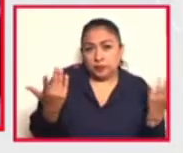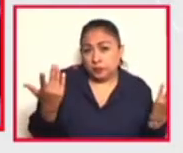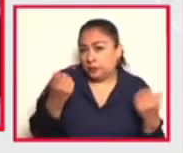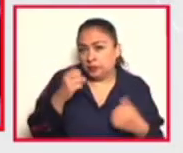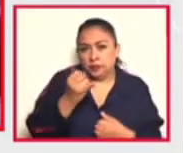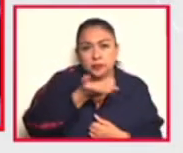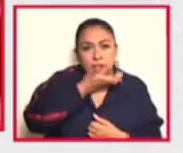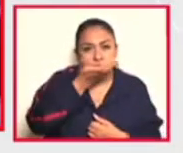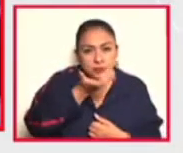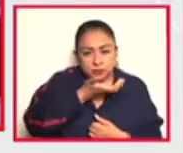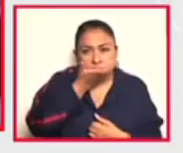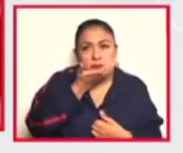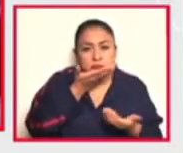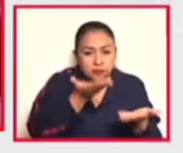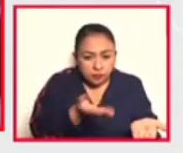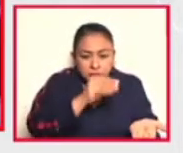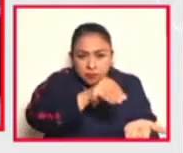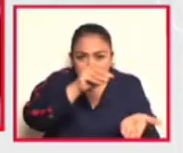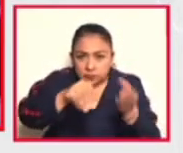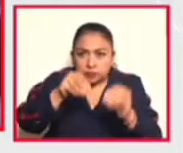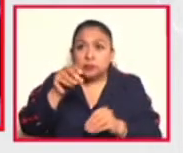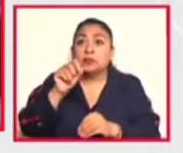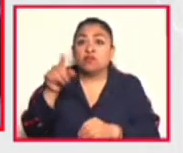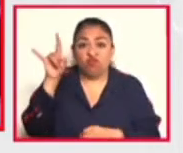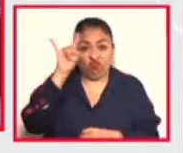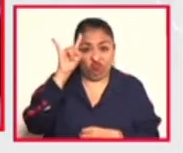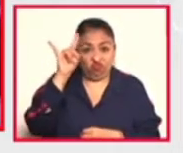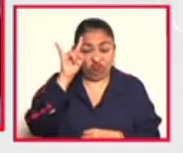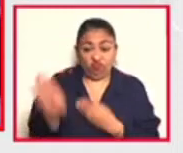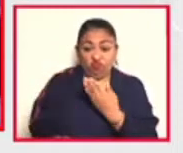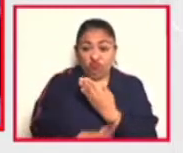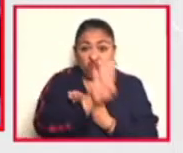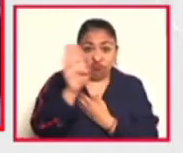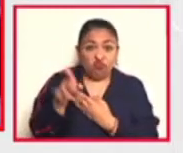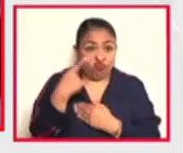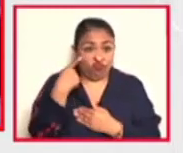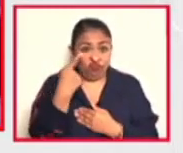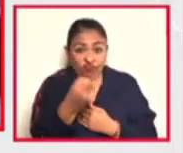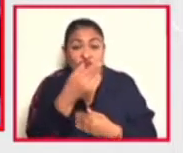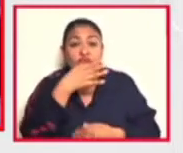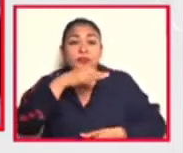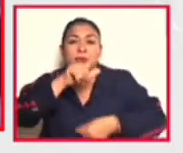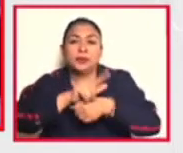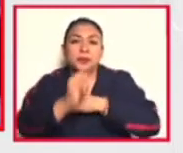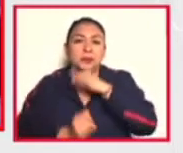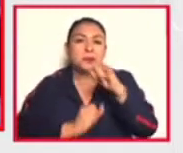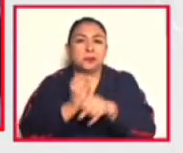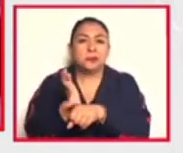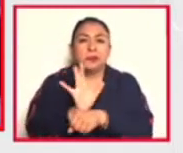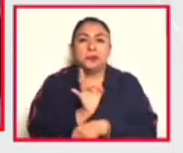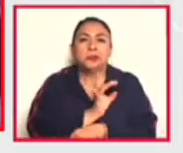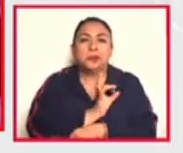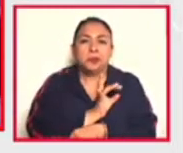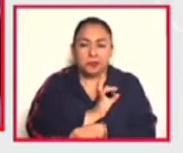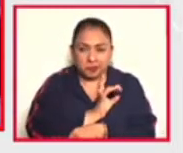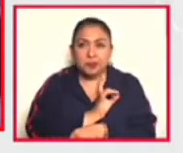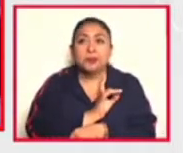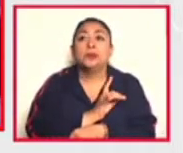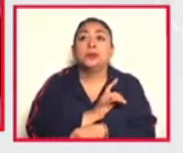esos altares, también están los demonios y las brujas sueltas, como lo podemos ver en el Festival Internacional de Cine de Terror Fantástico